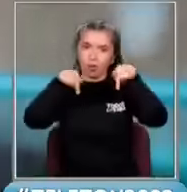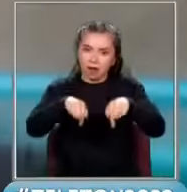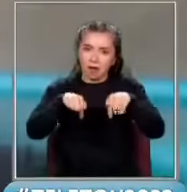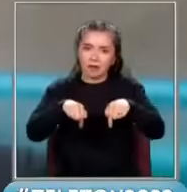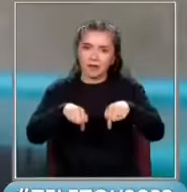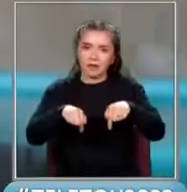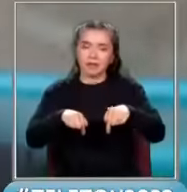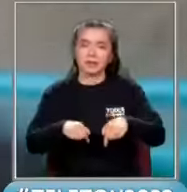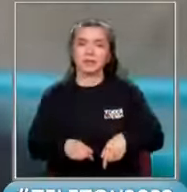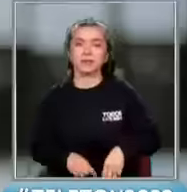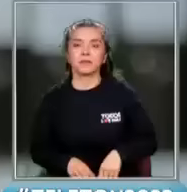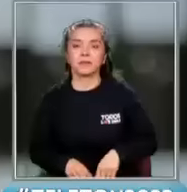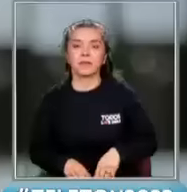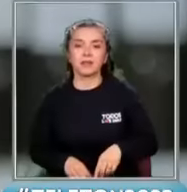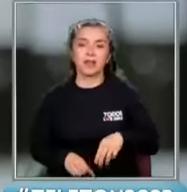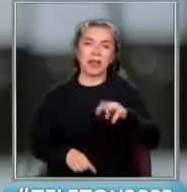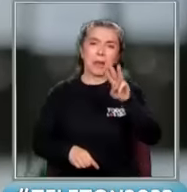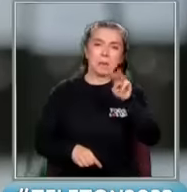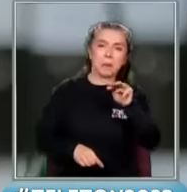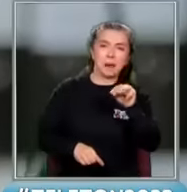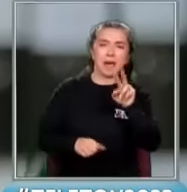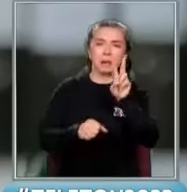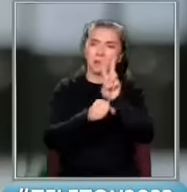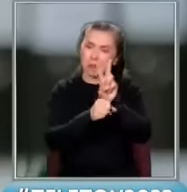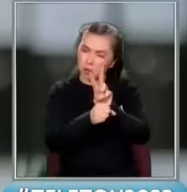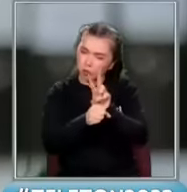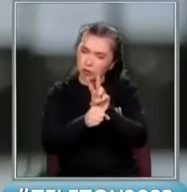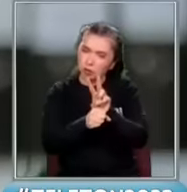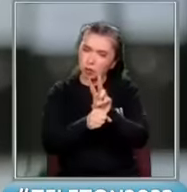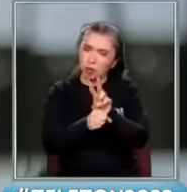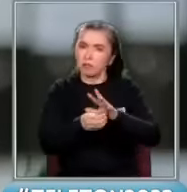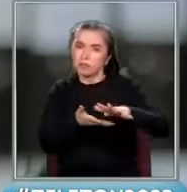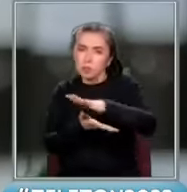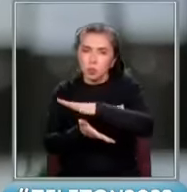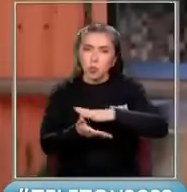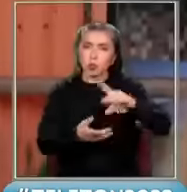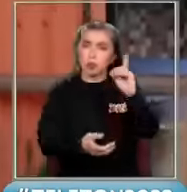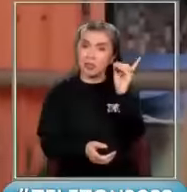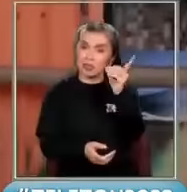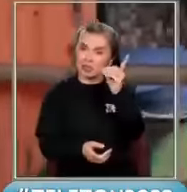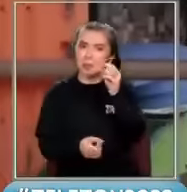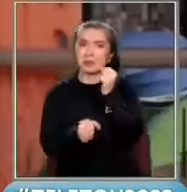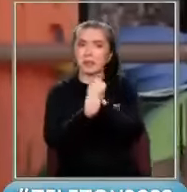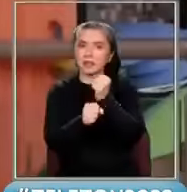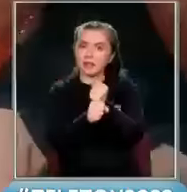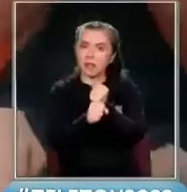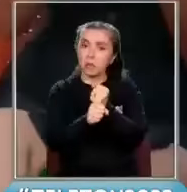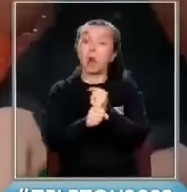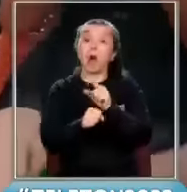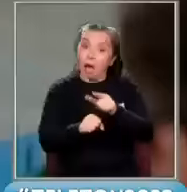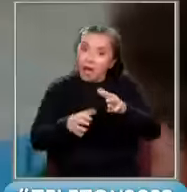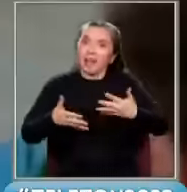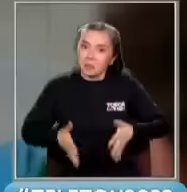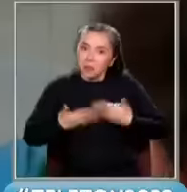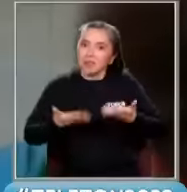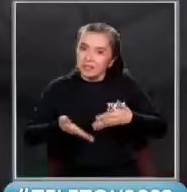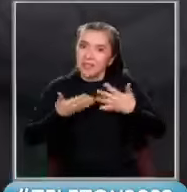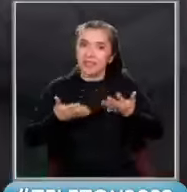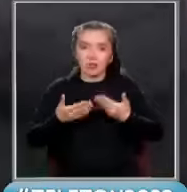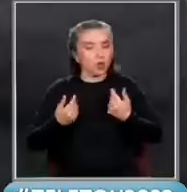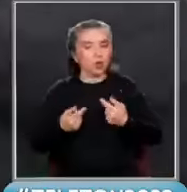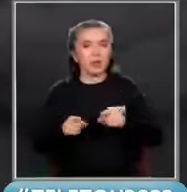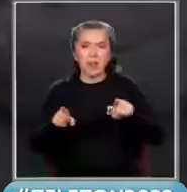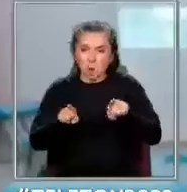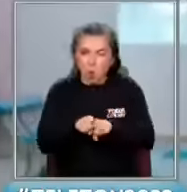las mamás, o nuestros usuarios, un profesor que tiene una situación de discapacidad y está trabajando, más motivación para ellos. Que a pesar de tener